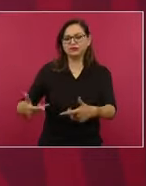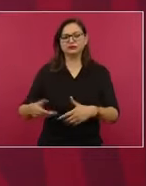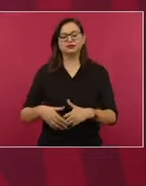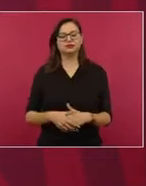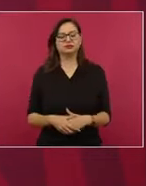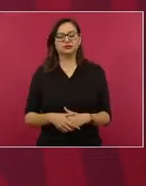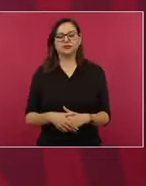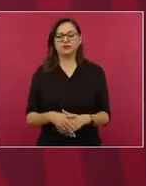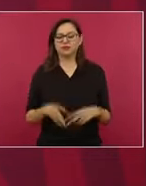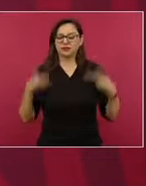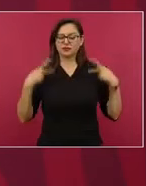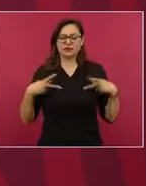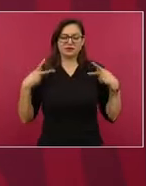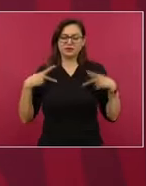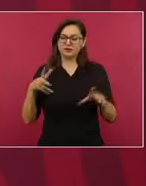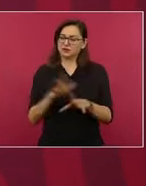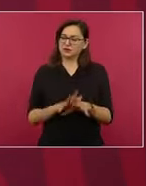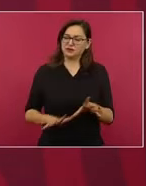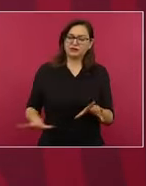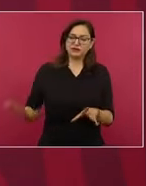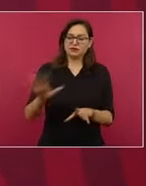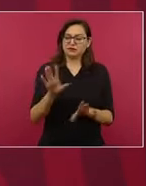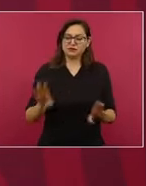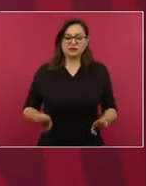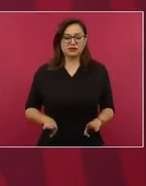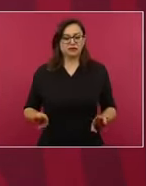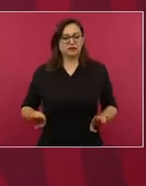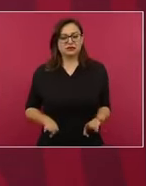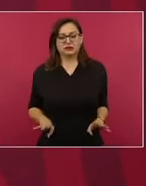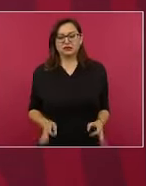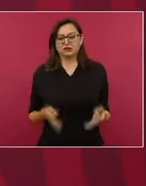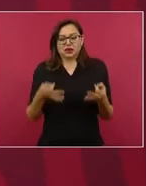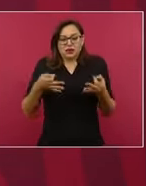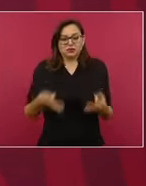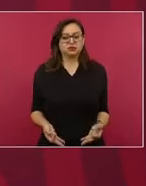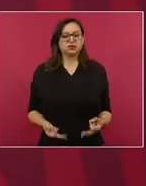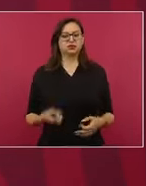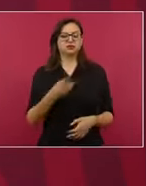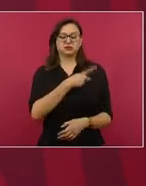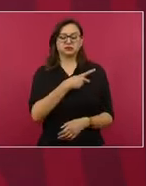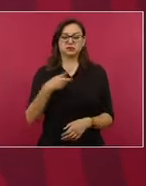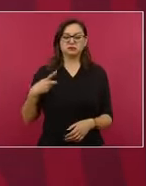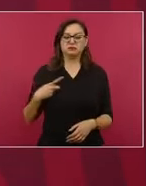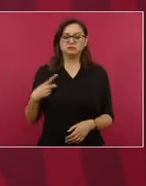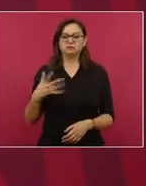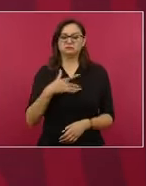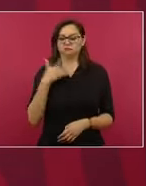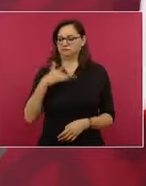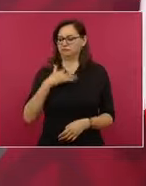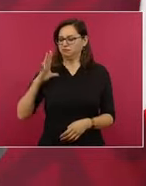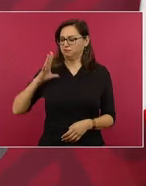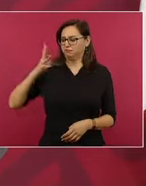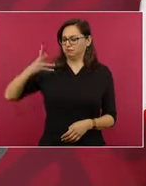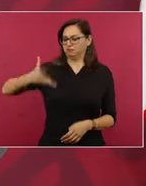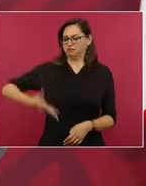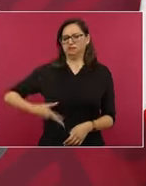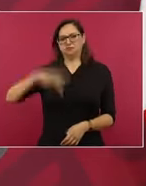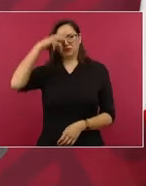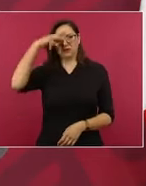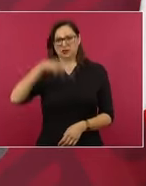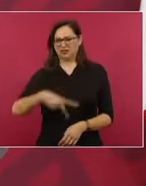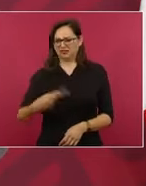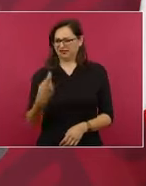un pueblo extraordinario. Nos debemos sentir orgullosos de nuestra identidad